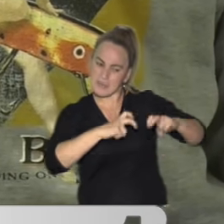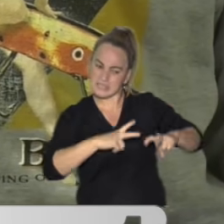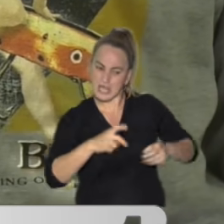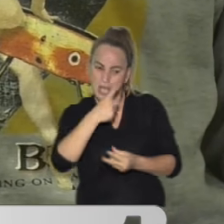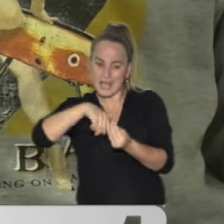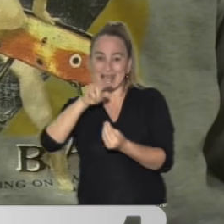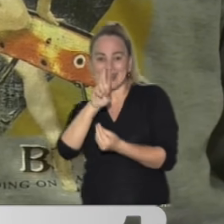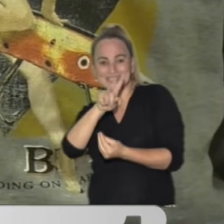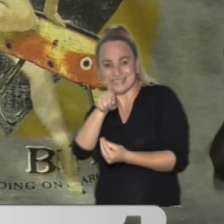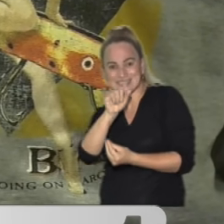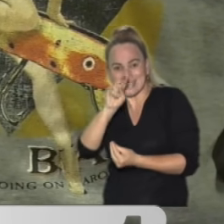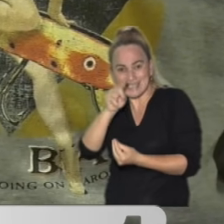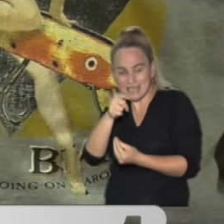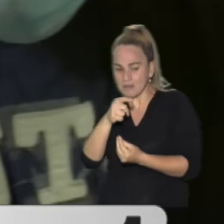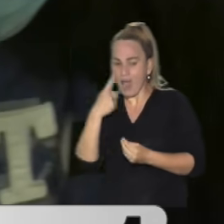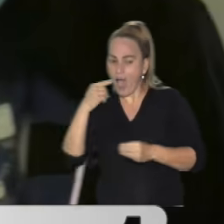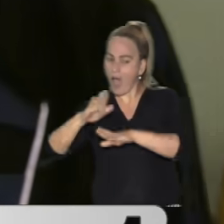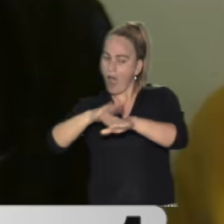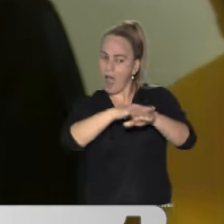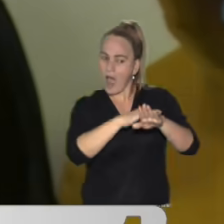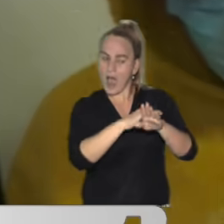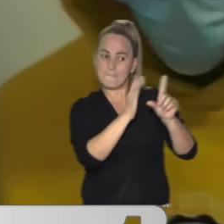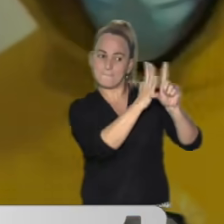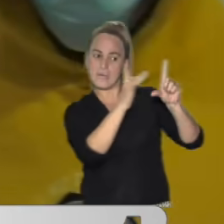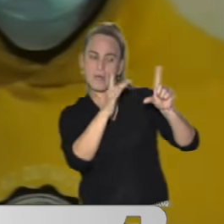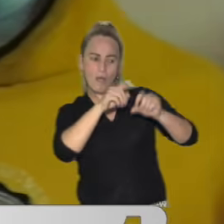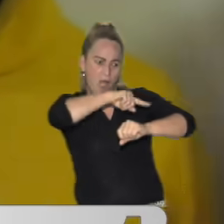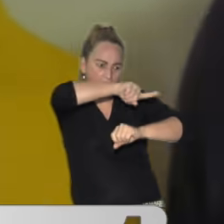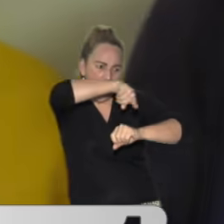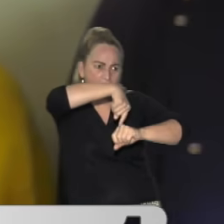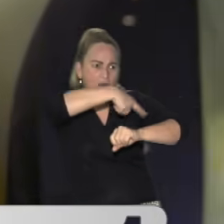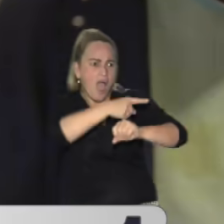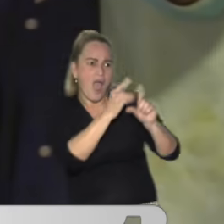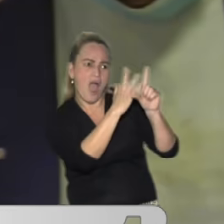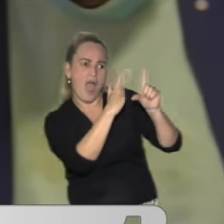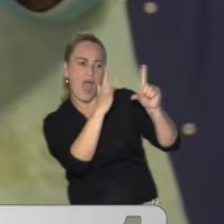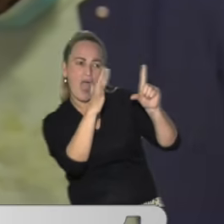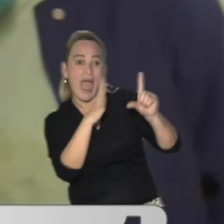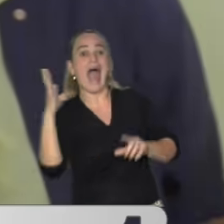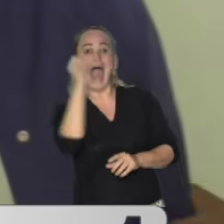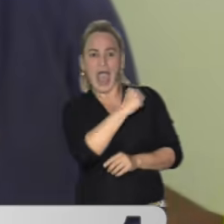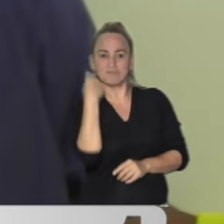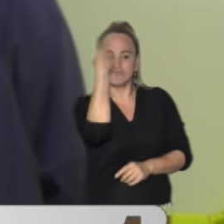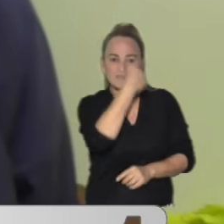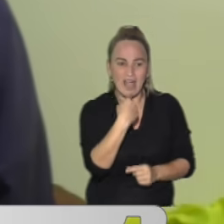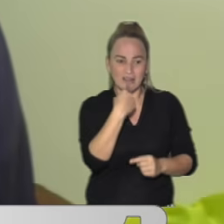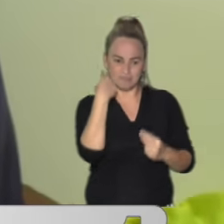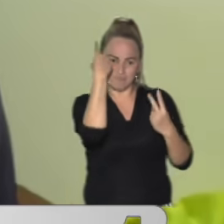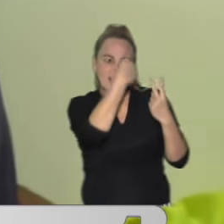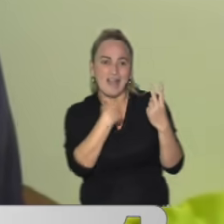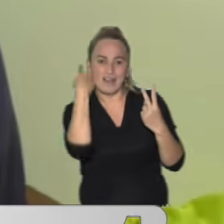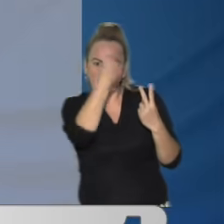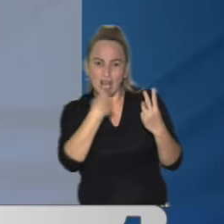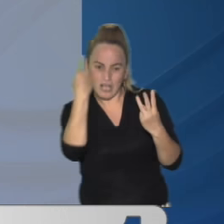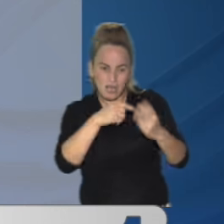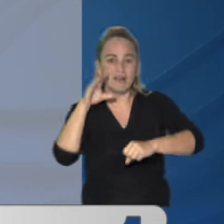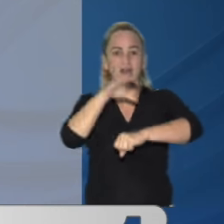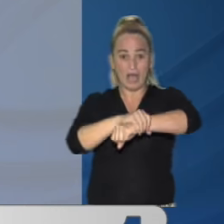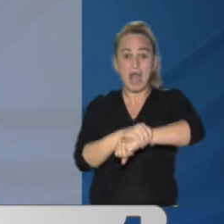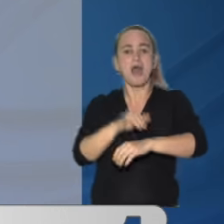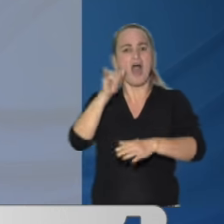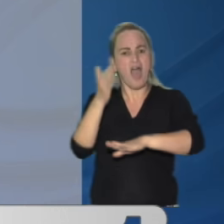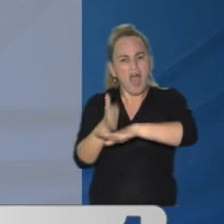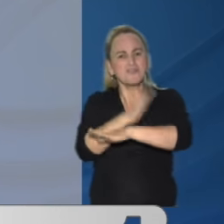de la SIJÍN y luego de evidenciar varias horas de video de cámaras de seguridad, lograron ubicar uno a uno a cada joven, los mismos